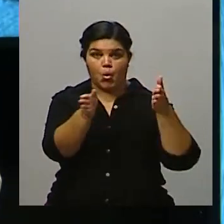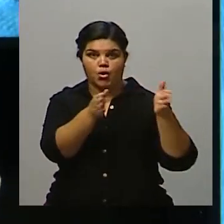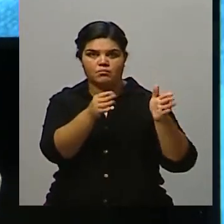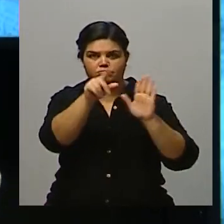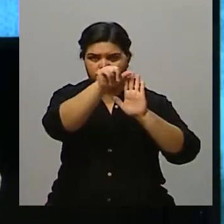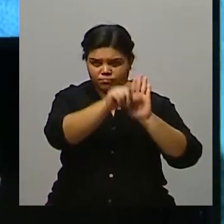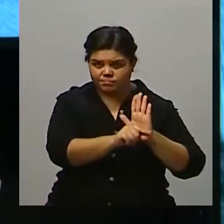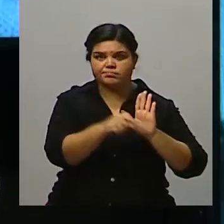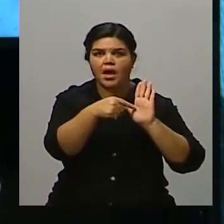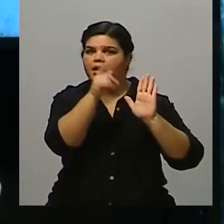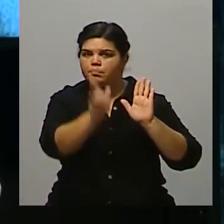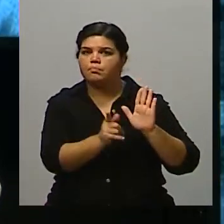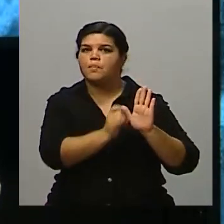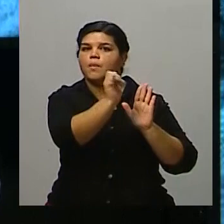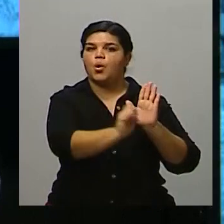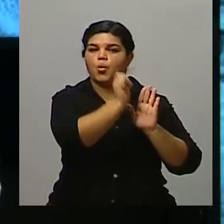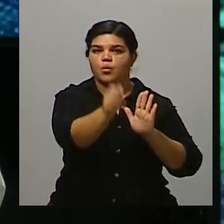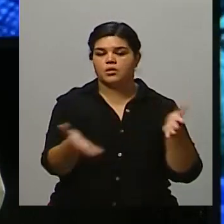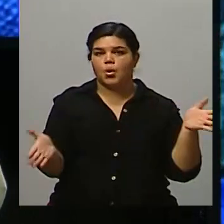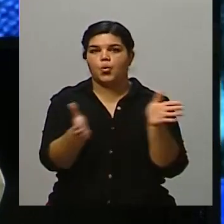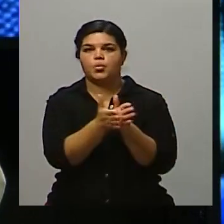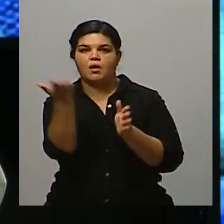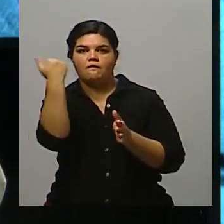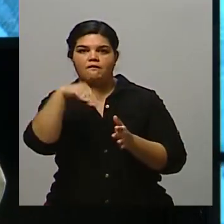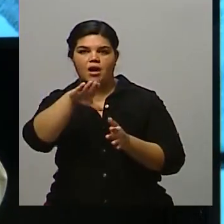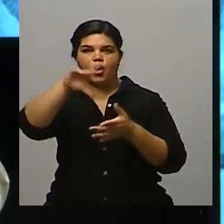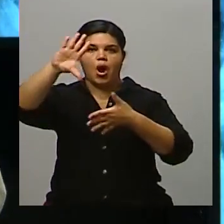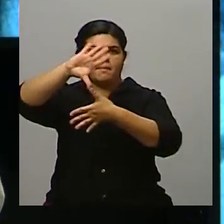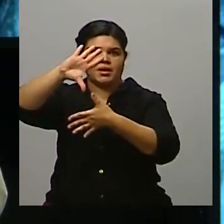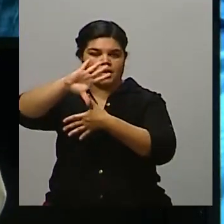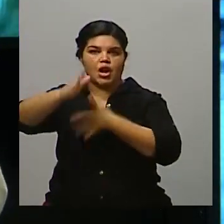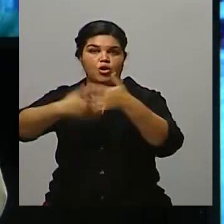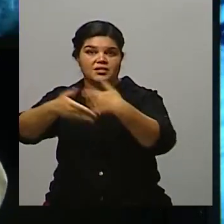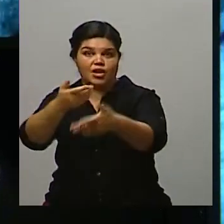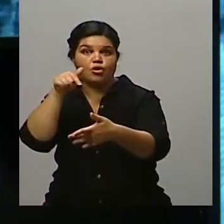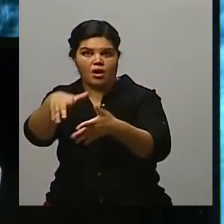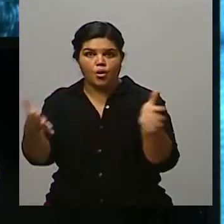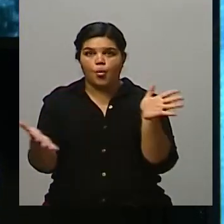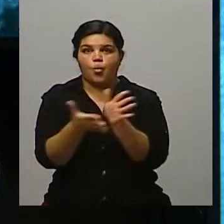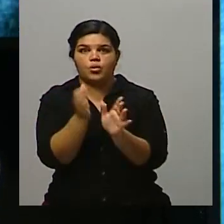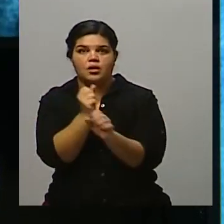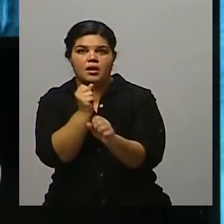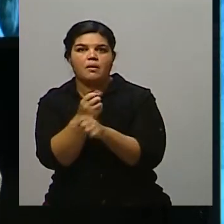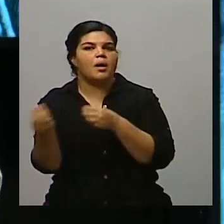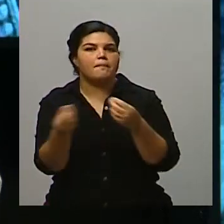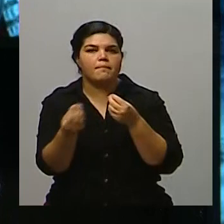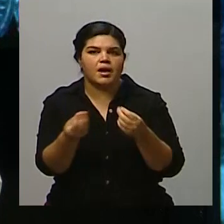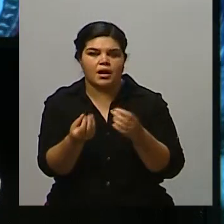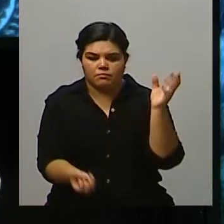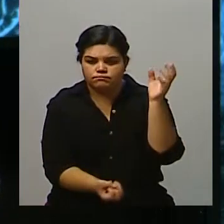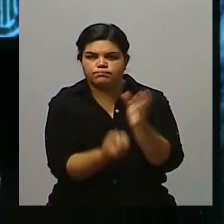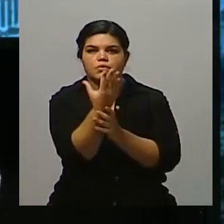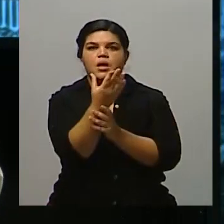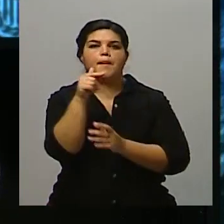estamos haciendo ahora estamos trabajando en un programa junto al Banco Interamericano de Desarrollo para poder llevar adelante su implementación y la creación finalmente del primer